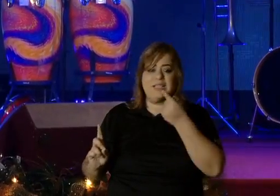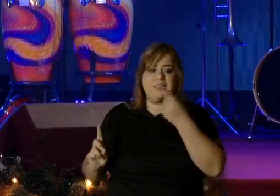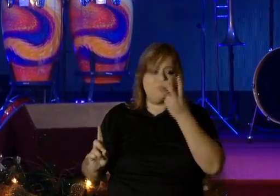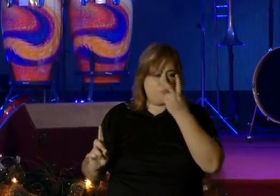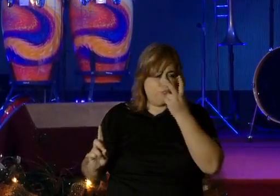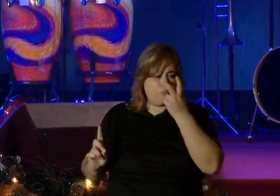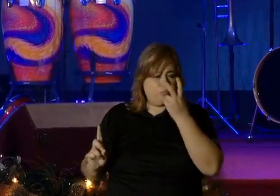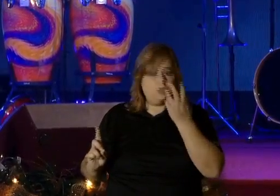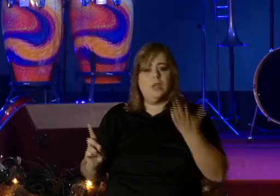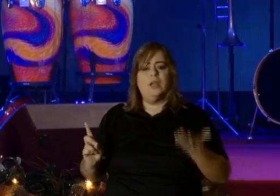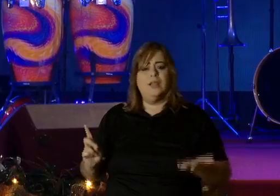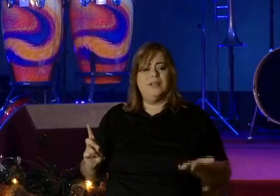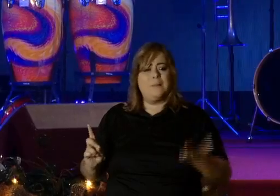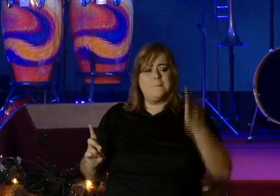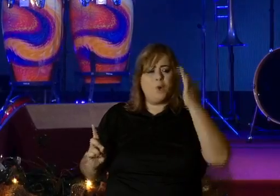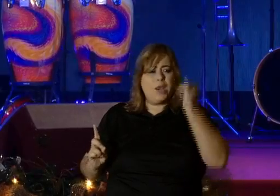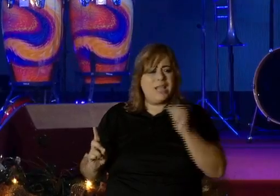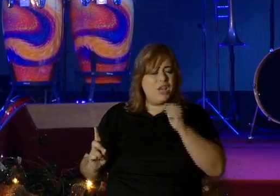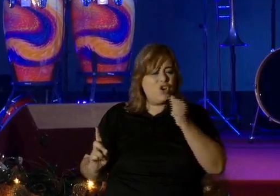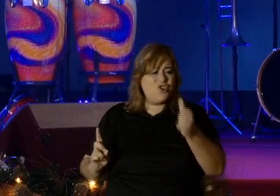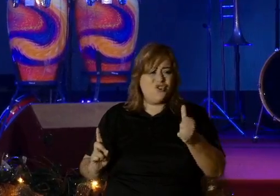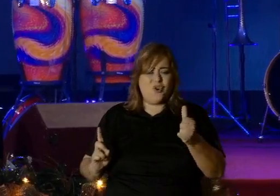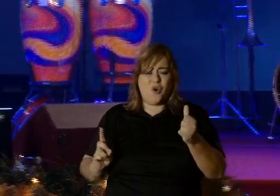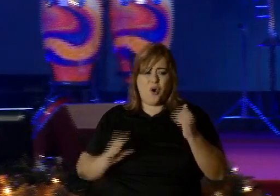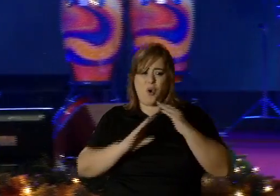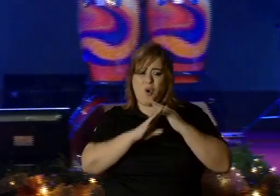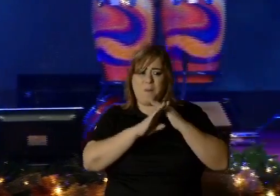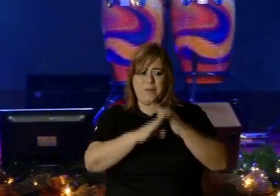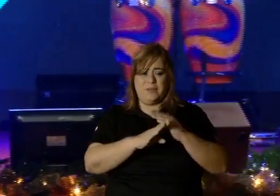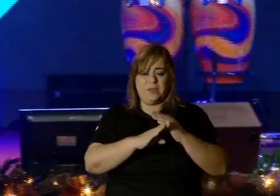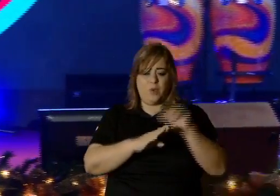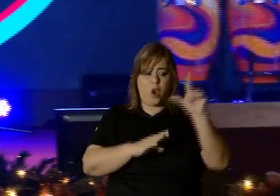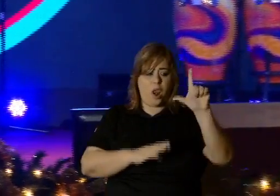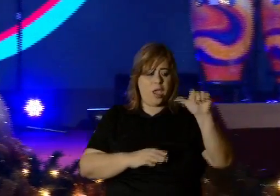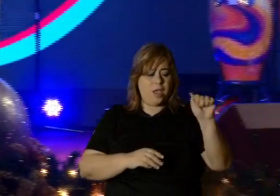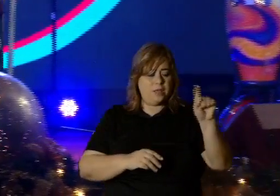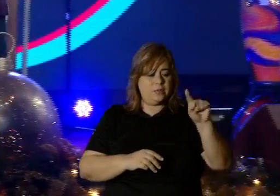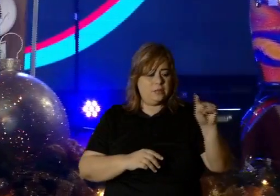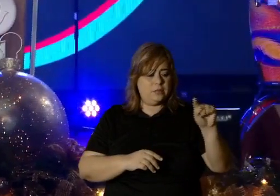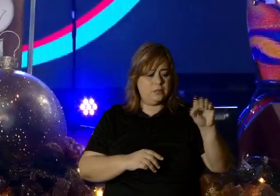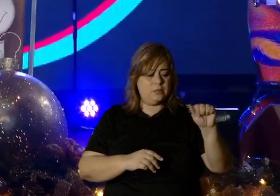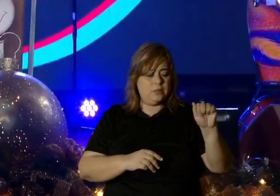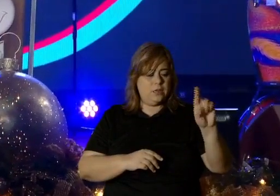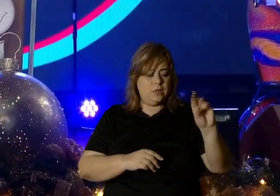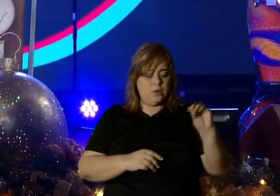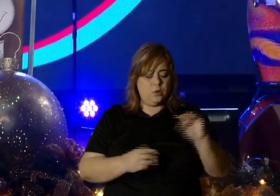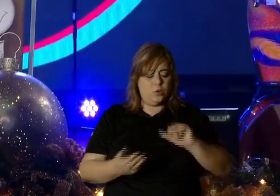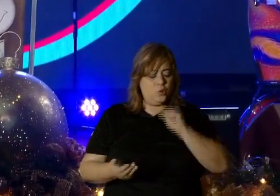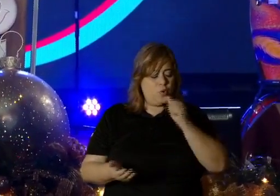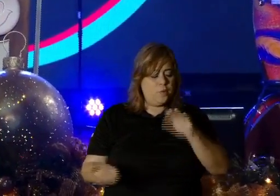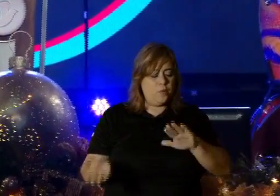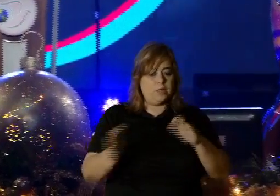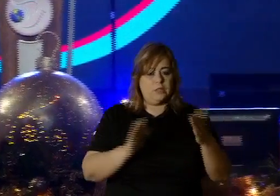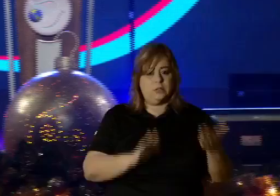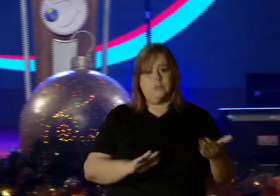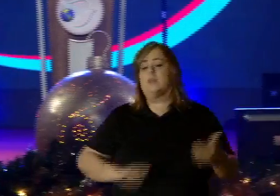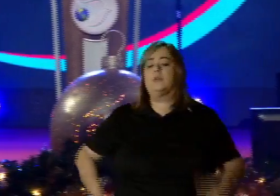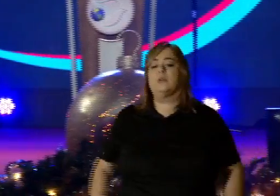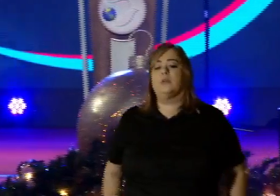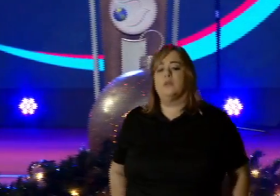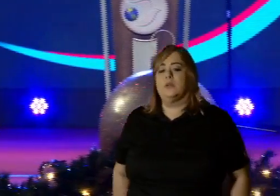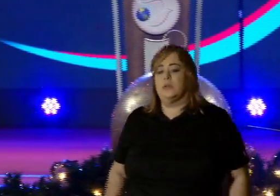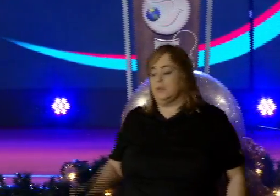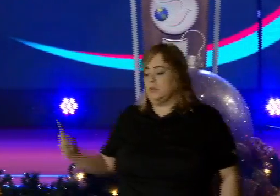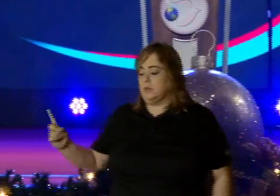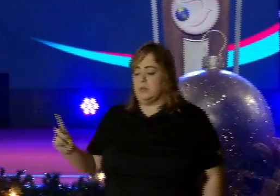hecho también que Lázaro no muriera. Claro. Jesús, profundamente conmovido, vino al sepulcro. Era una cueva y